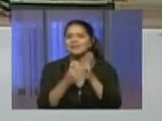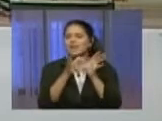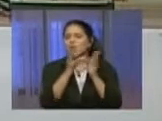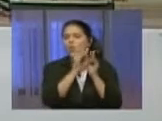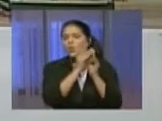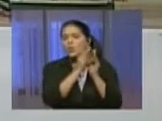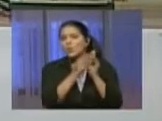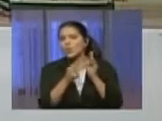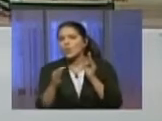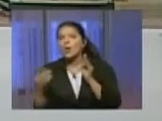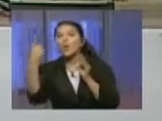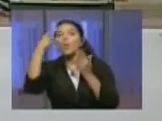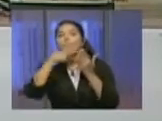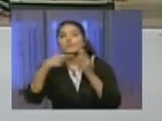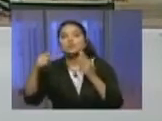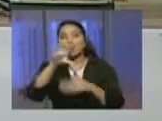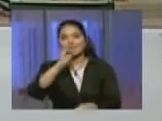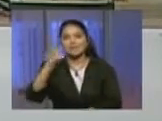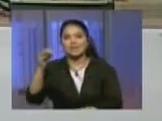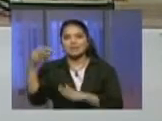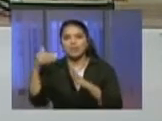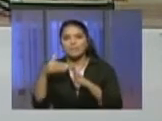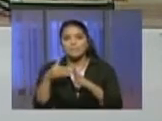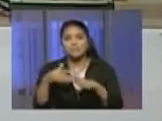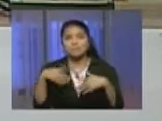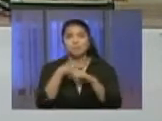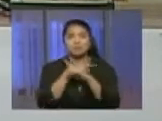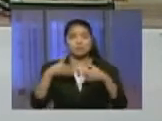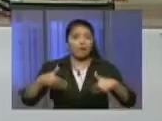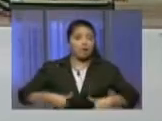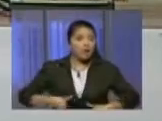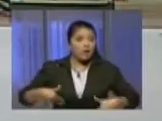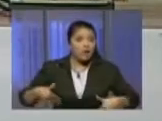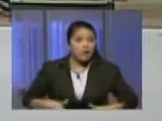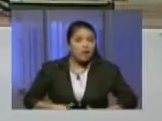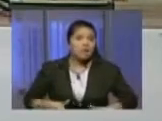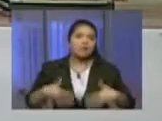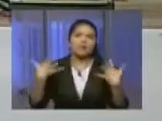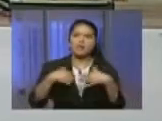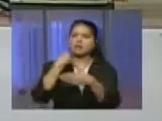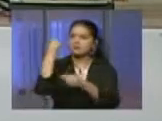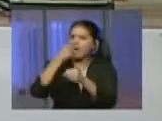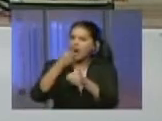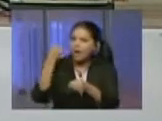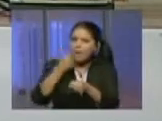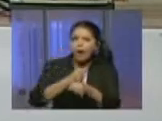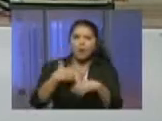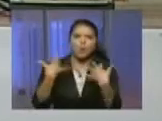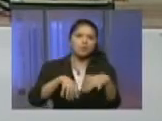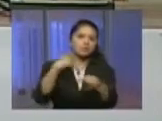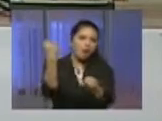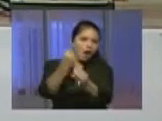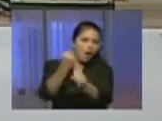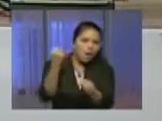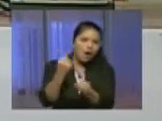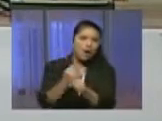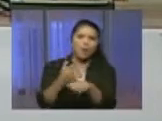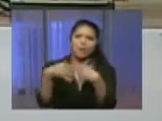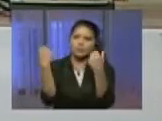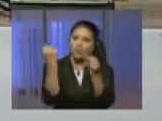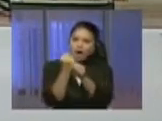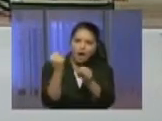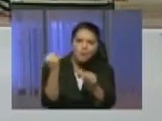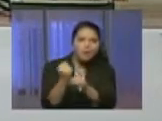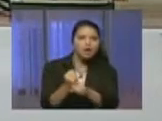1,500000 y eso es echándole compadre echándole trabajo trabajo trabajo